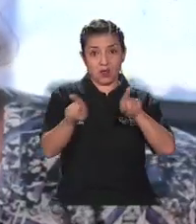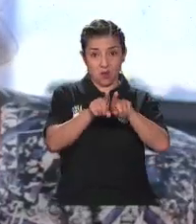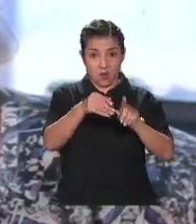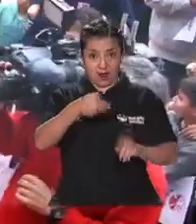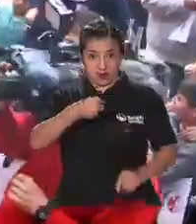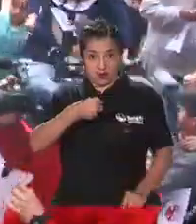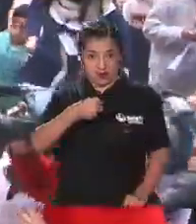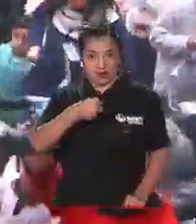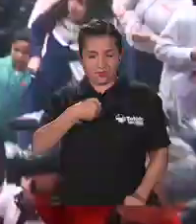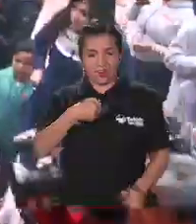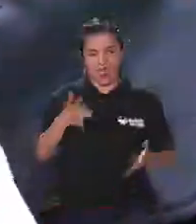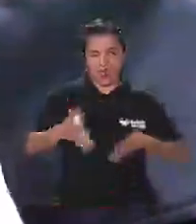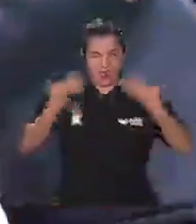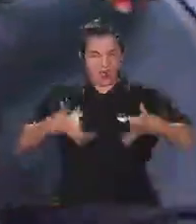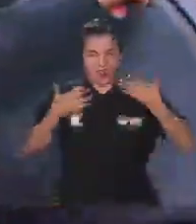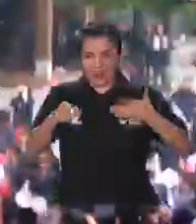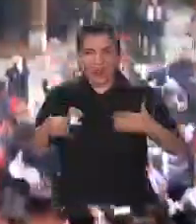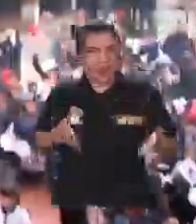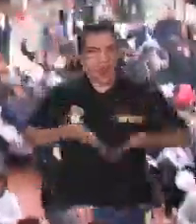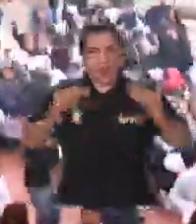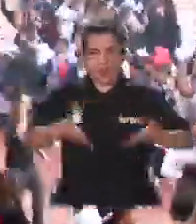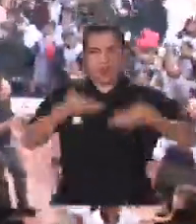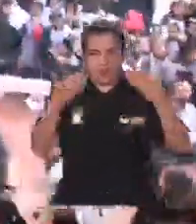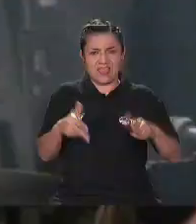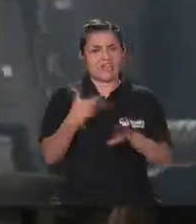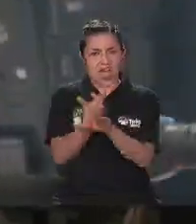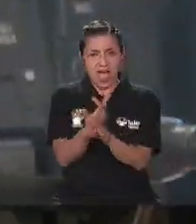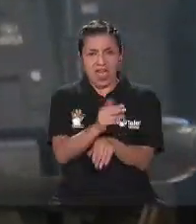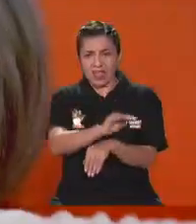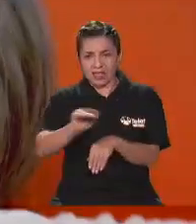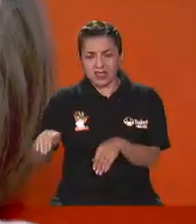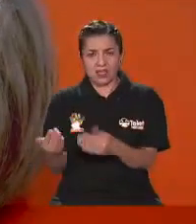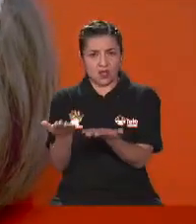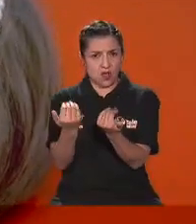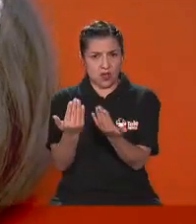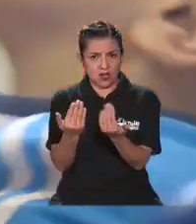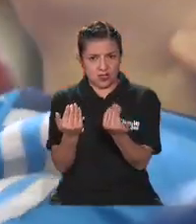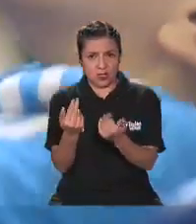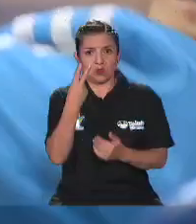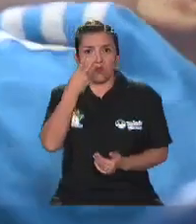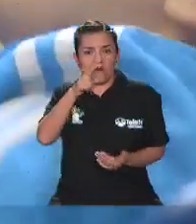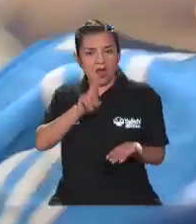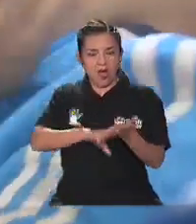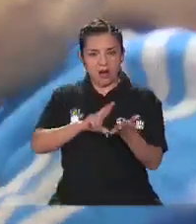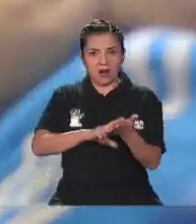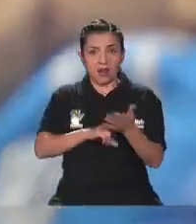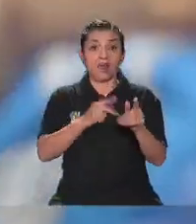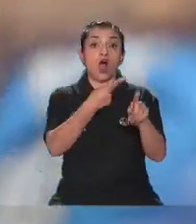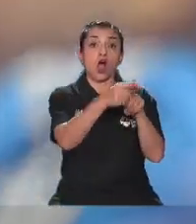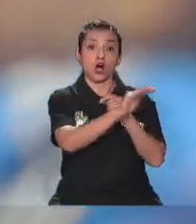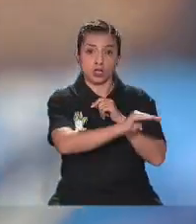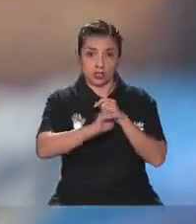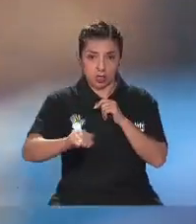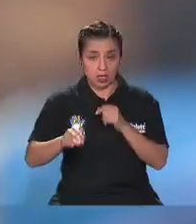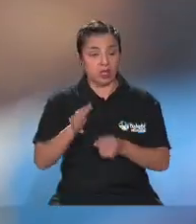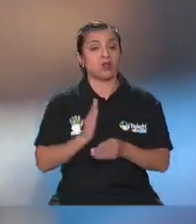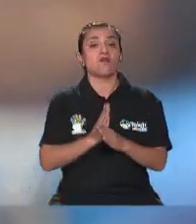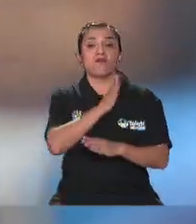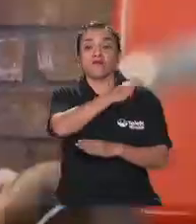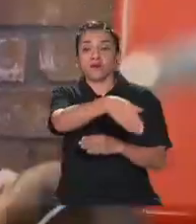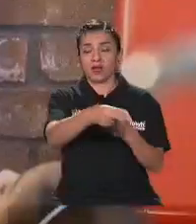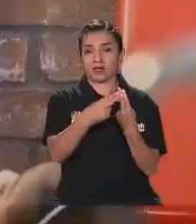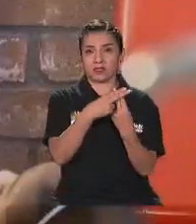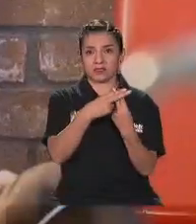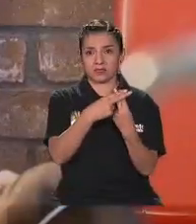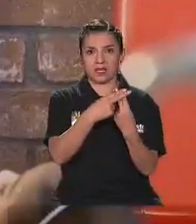Te motiva, te dice que hay niños que te necesitan para que tú veas la realidad. ¿Por qué otros niños van a Teletón?